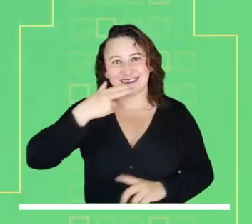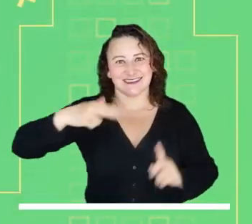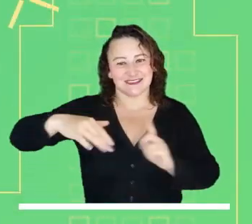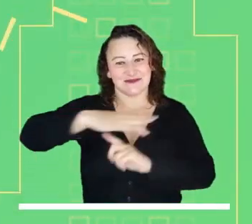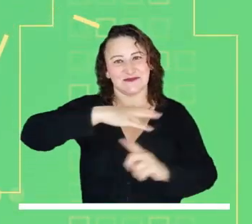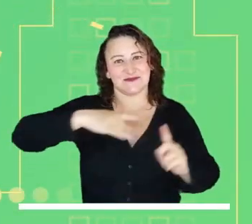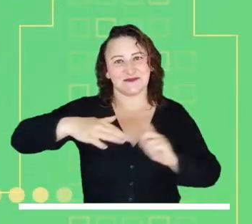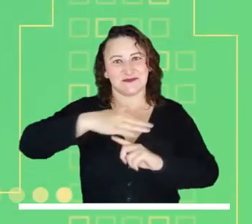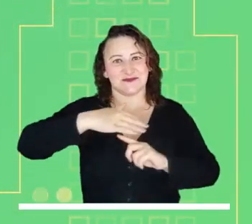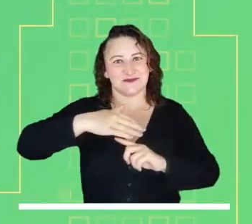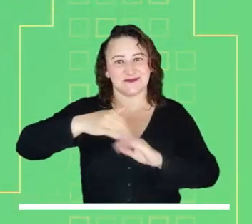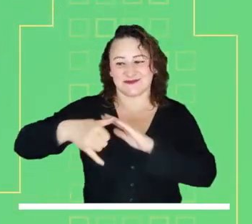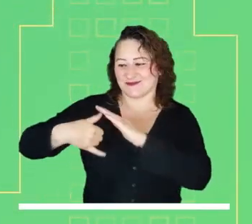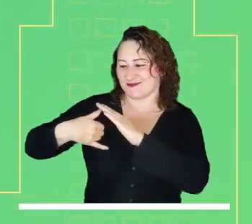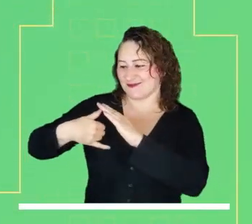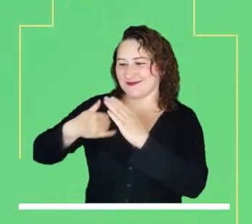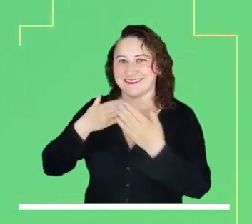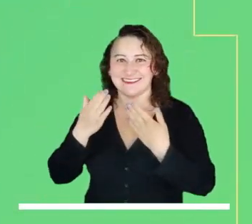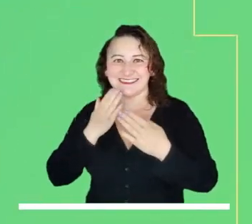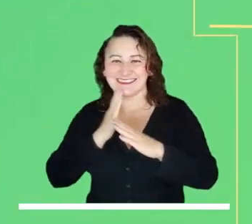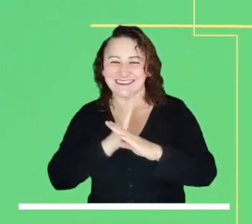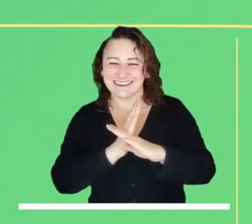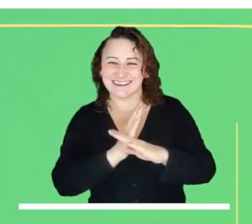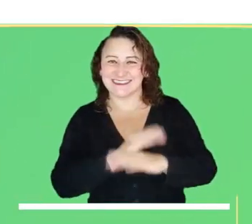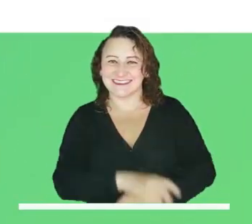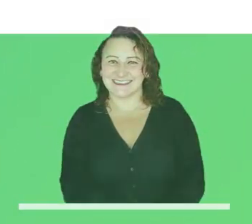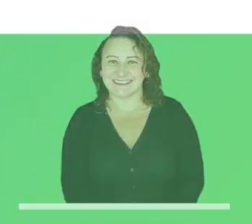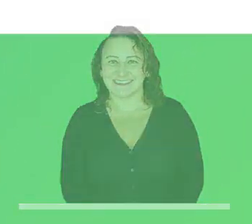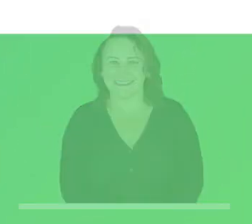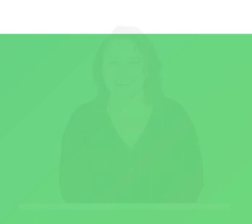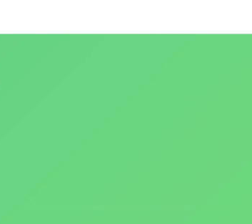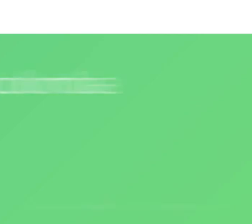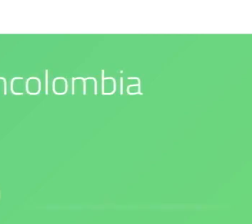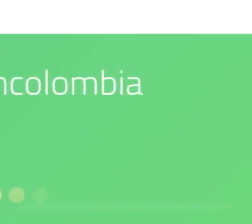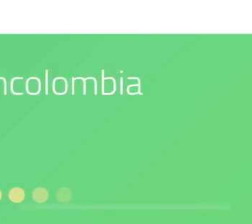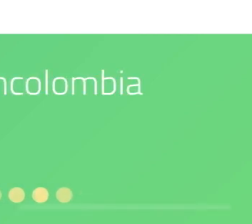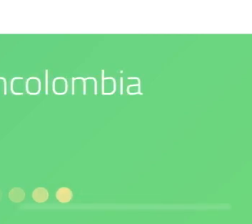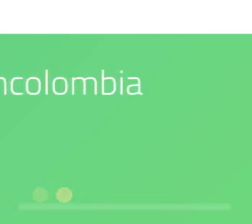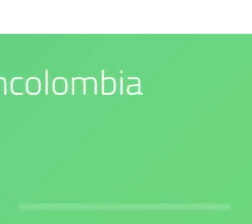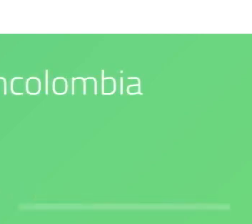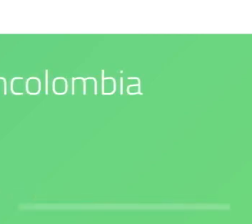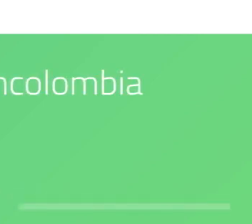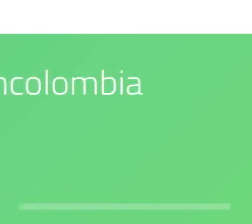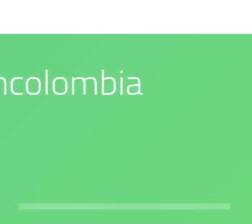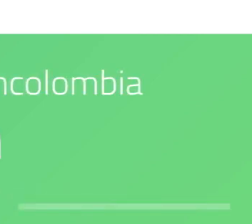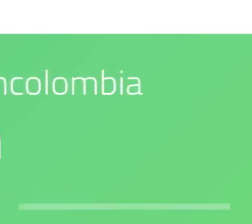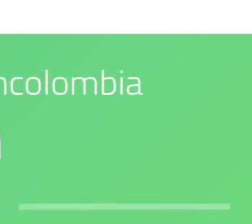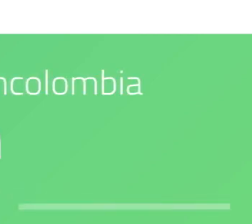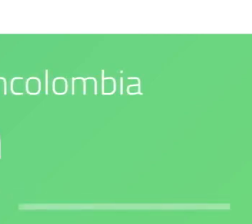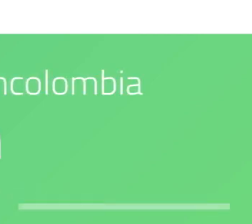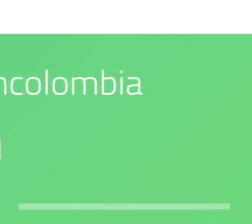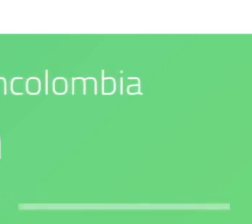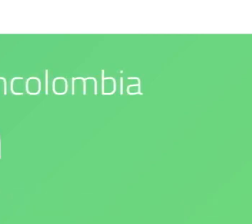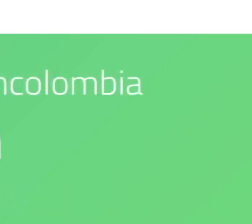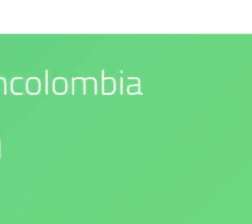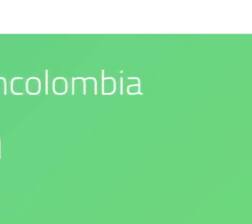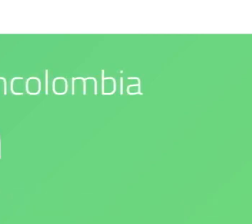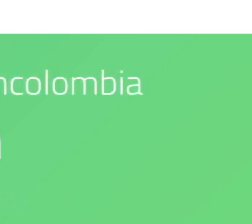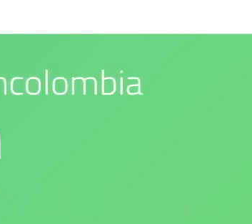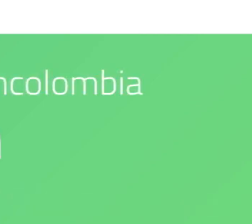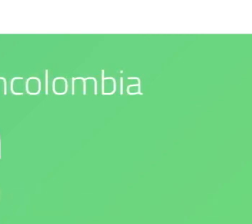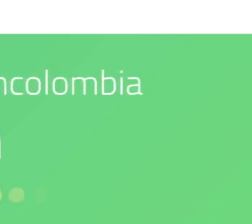Síguenos en nuestras redes sociales. Nuestro compromiso es con el medio ambiente. IDEAM es confianza y prevención.